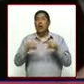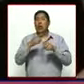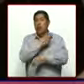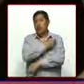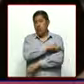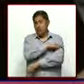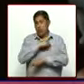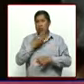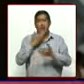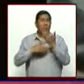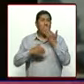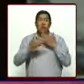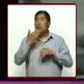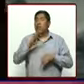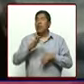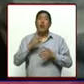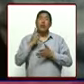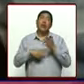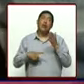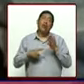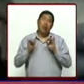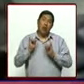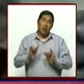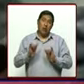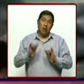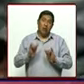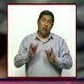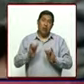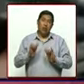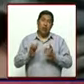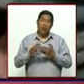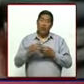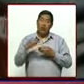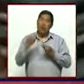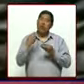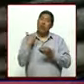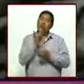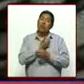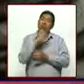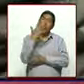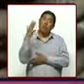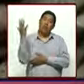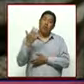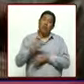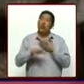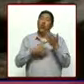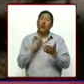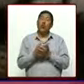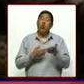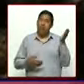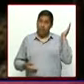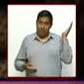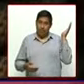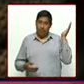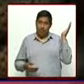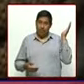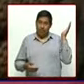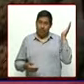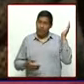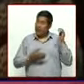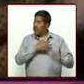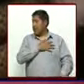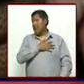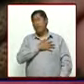nos ha mandado lo que queda de nuestros bosques. Todo se ha reducido a cenizas.